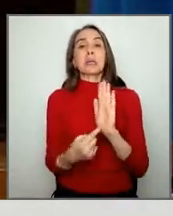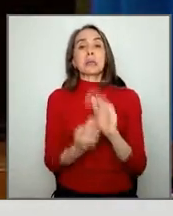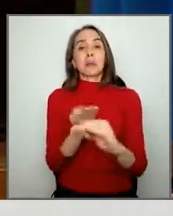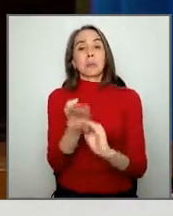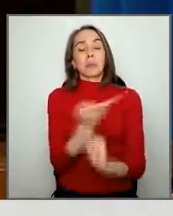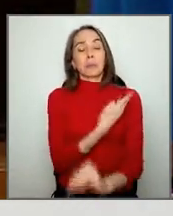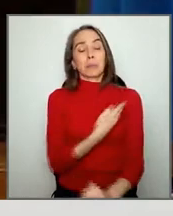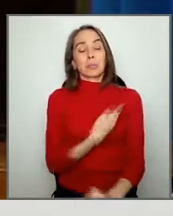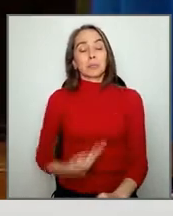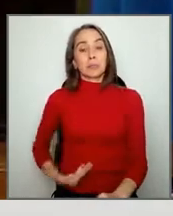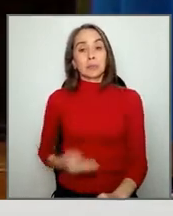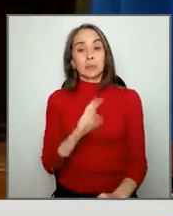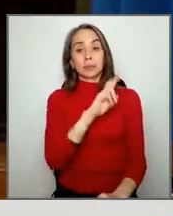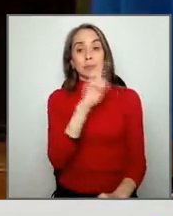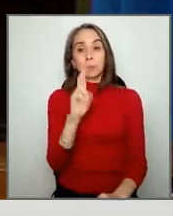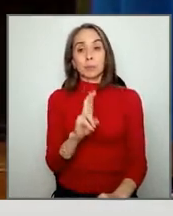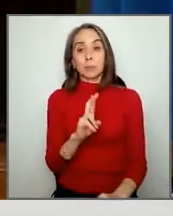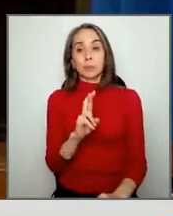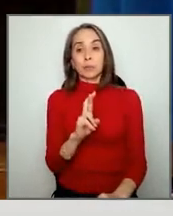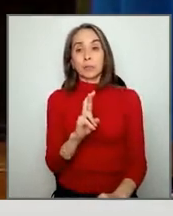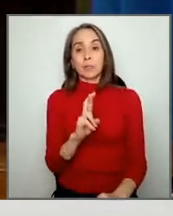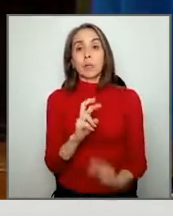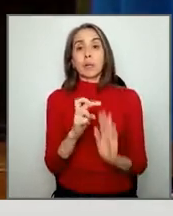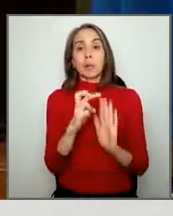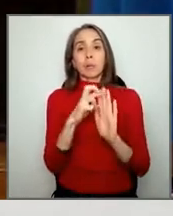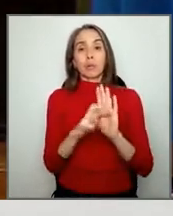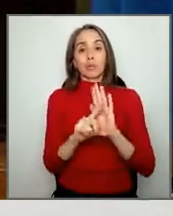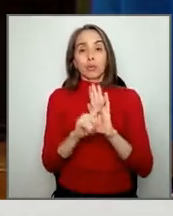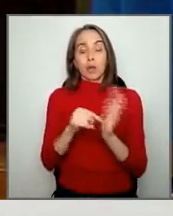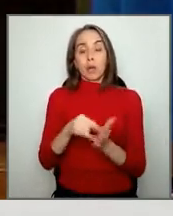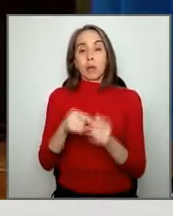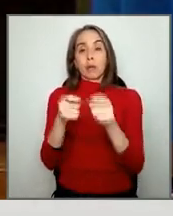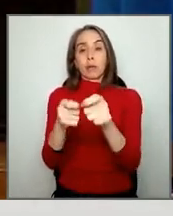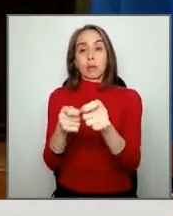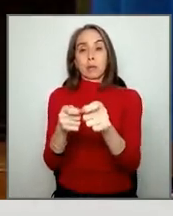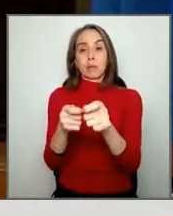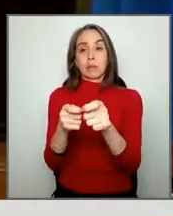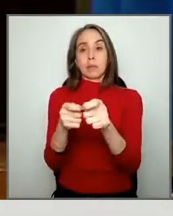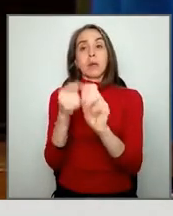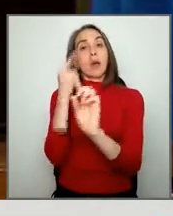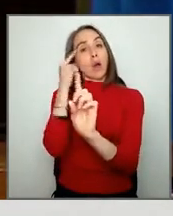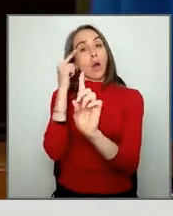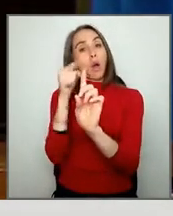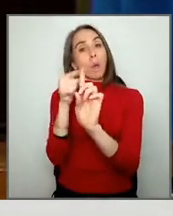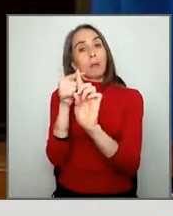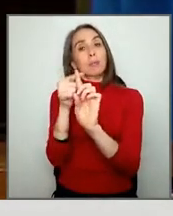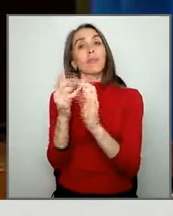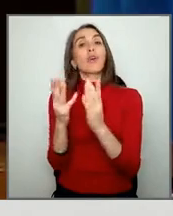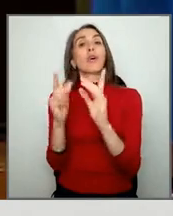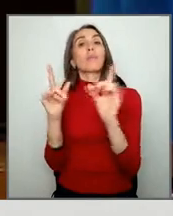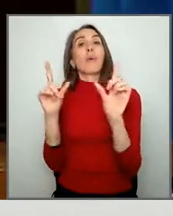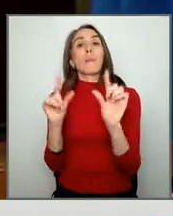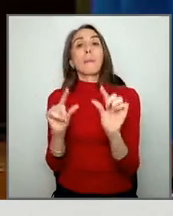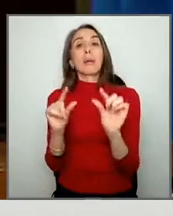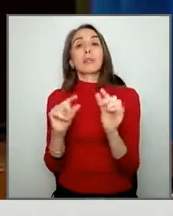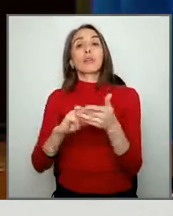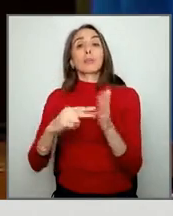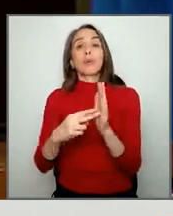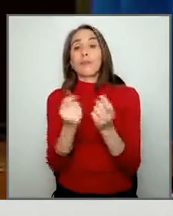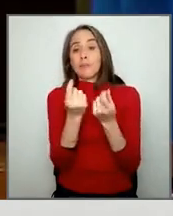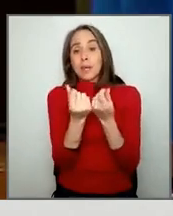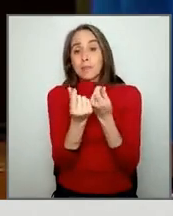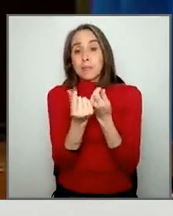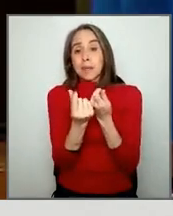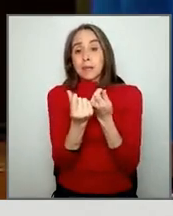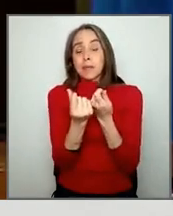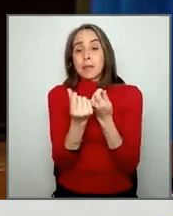de la república que envíe un mensaje presidencial que tenga por objeto medidas para mitigar las consecuencias económicas que sufren